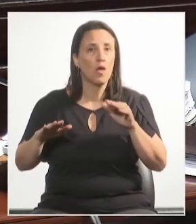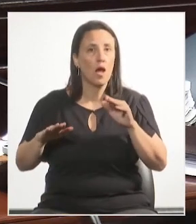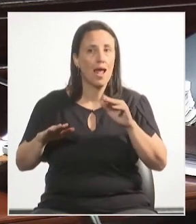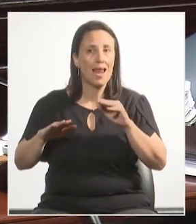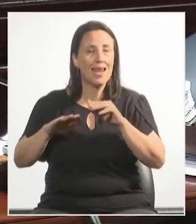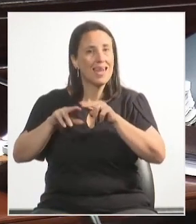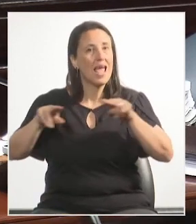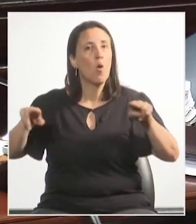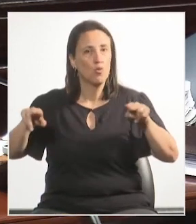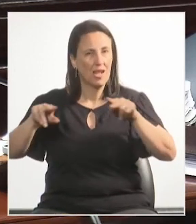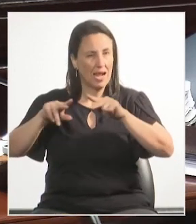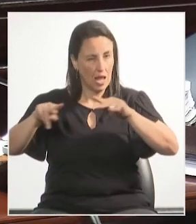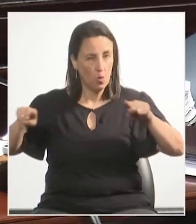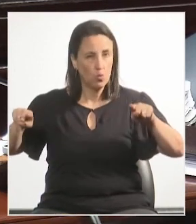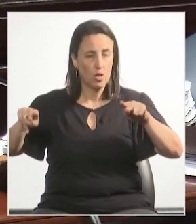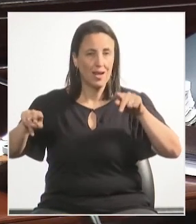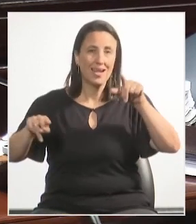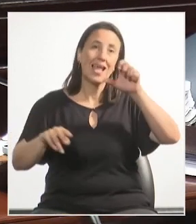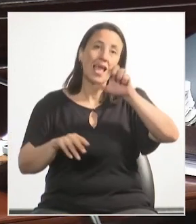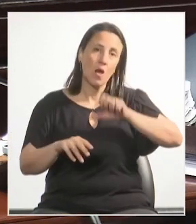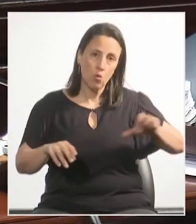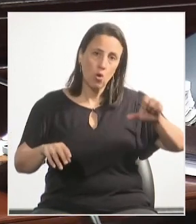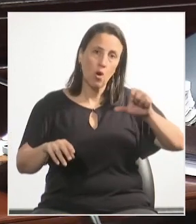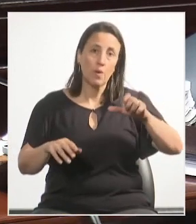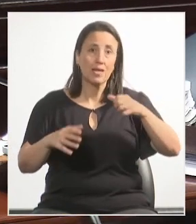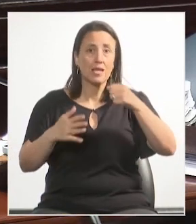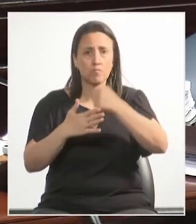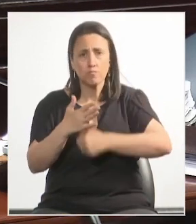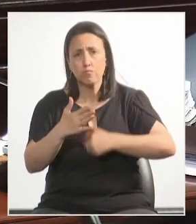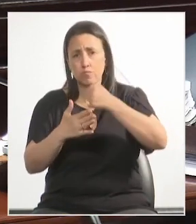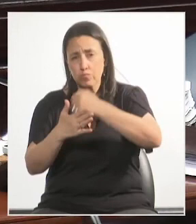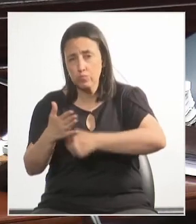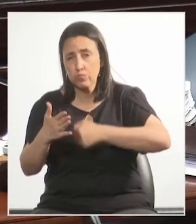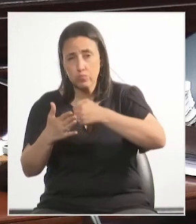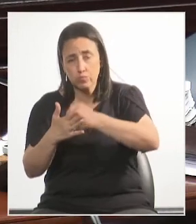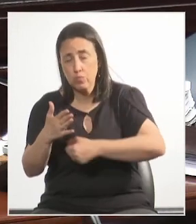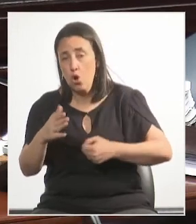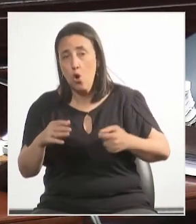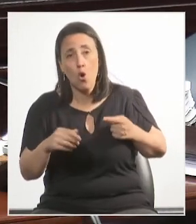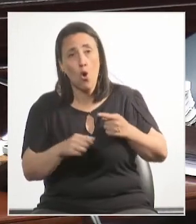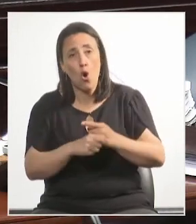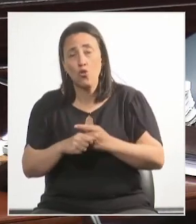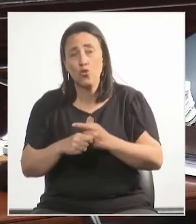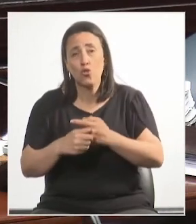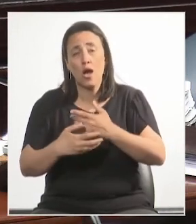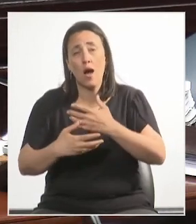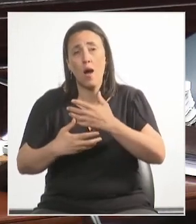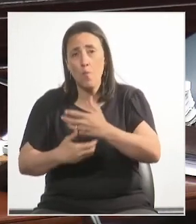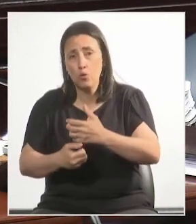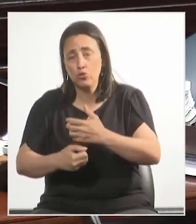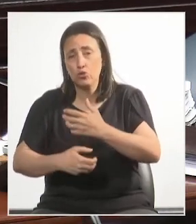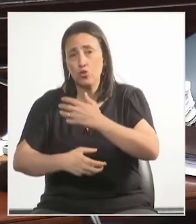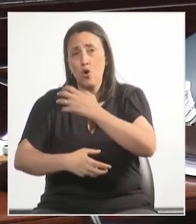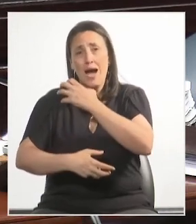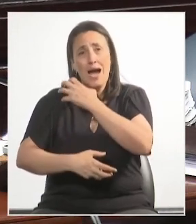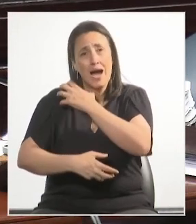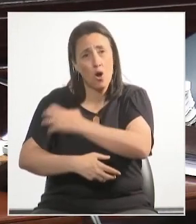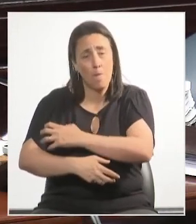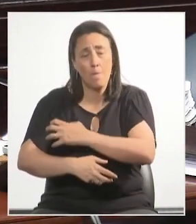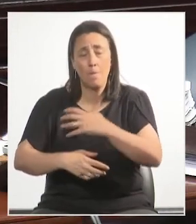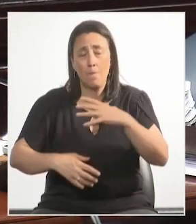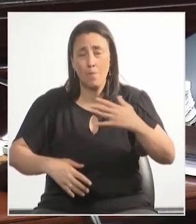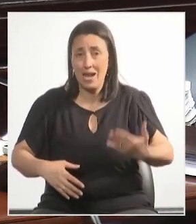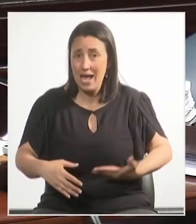quedaban en Europa y que libraban una interminable batalla contra el desamparo, el hambre y